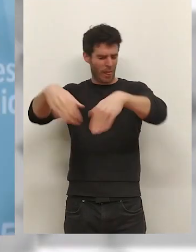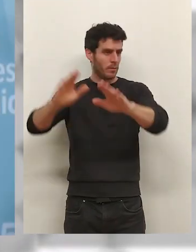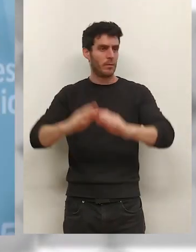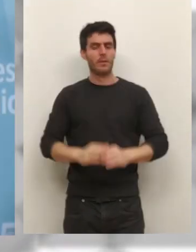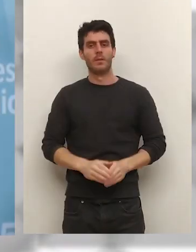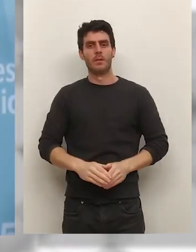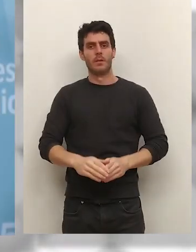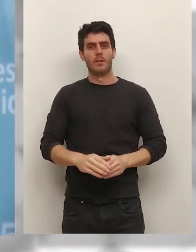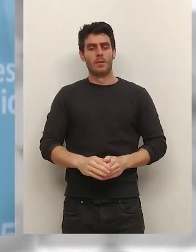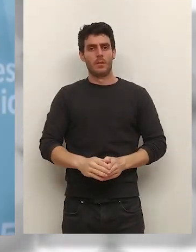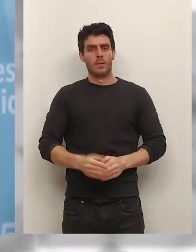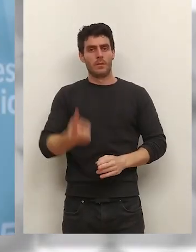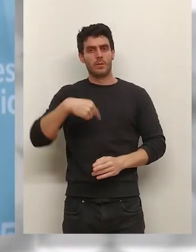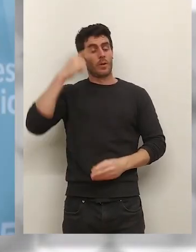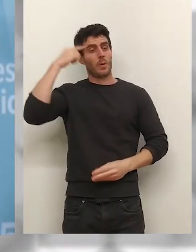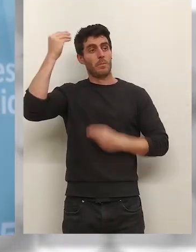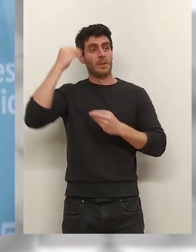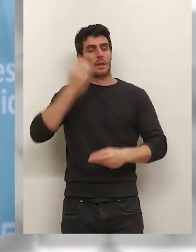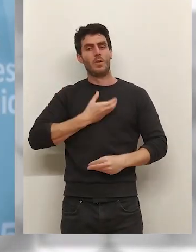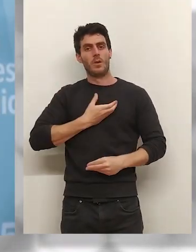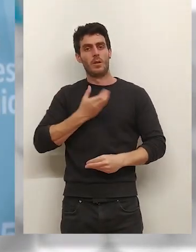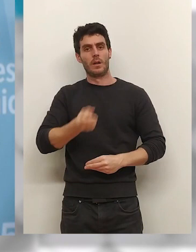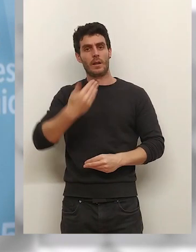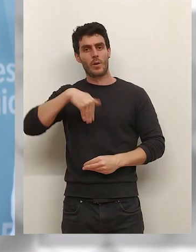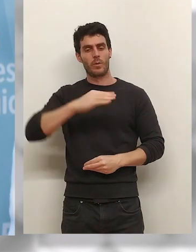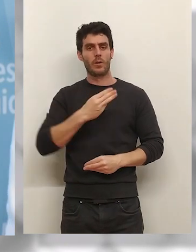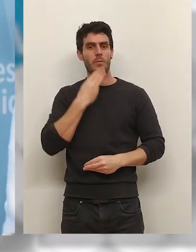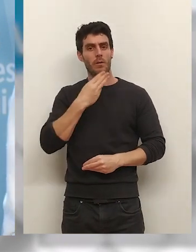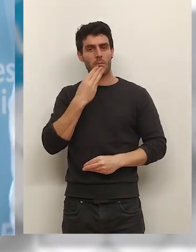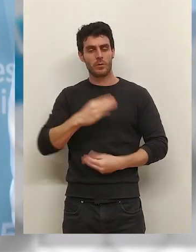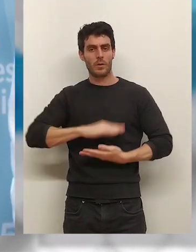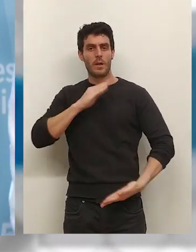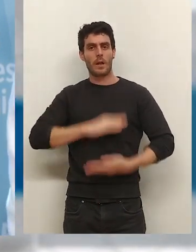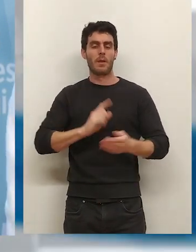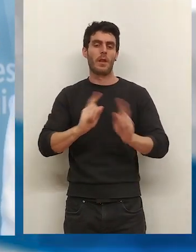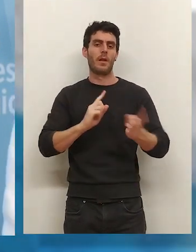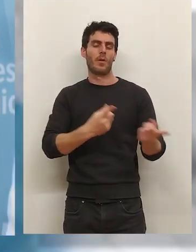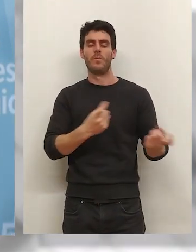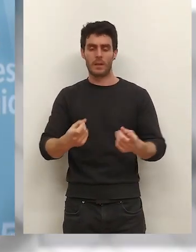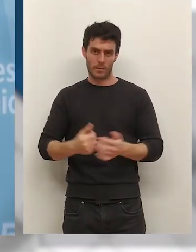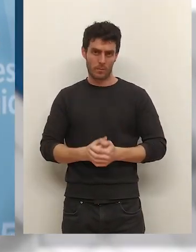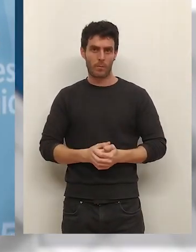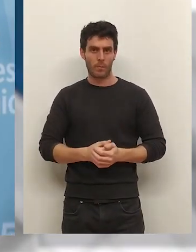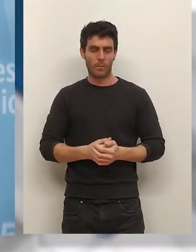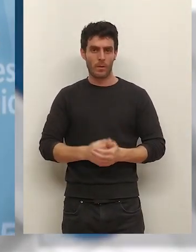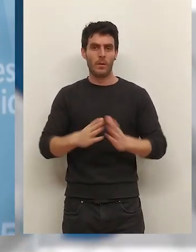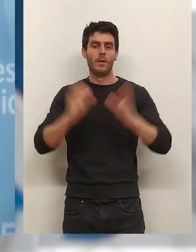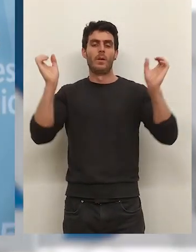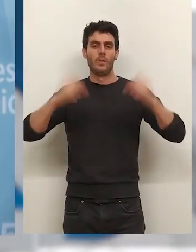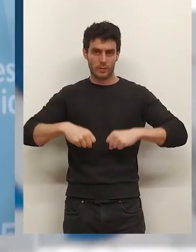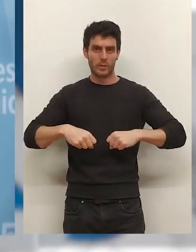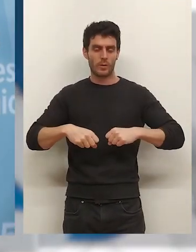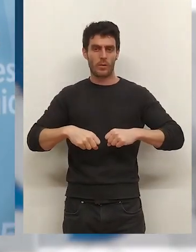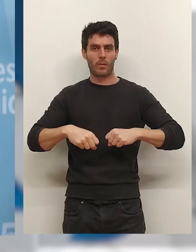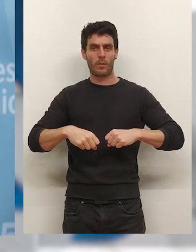Podemos. Entendemos que no se han hecho las cosas bien. Entendemos que nuestro alcalde, Pablo Hermoso de Mendoza, le ha faltado capacidad de diálogo, faltado